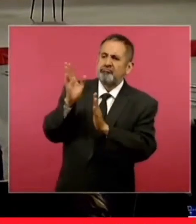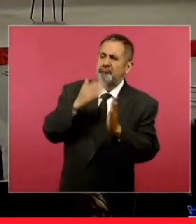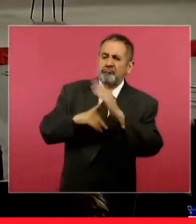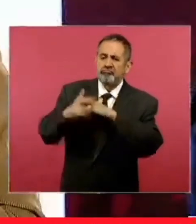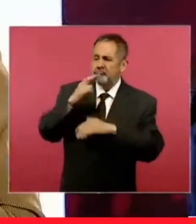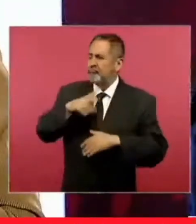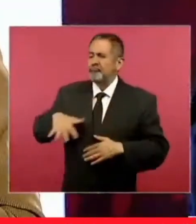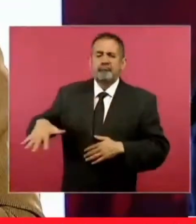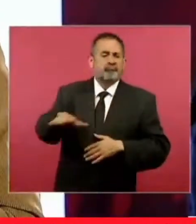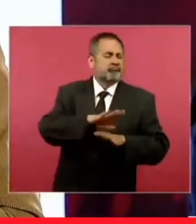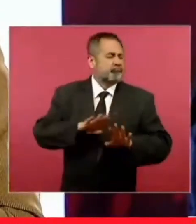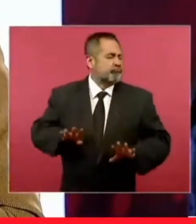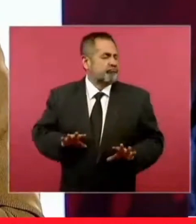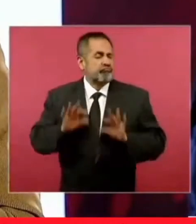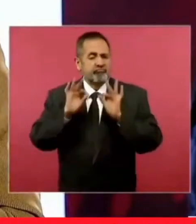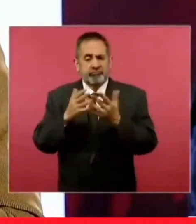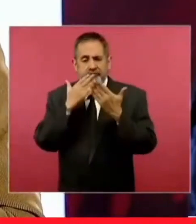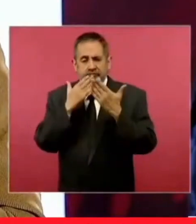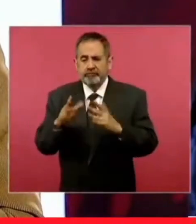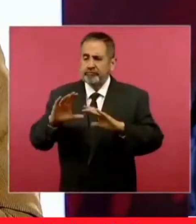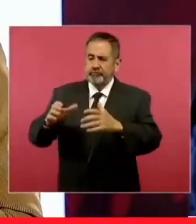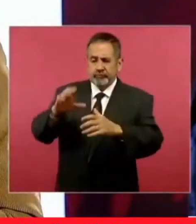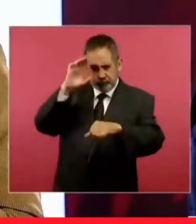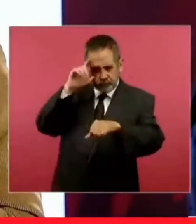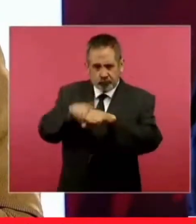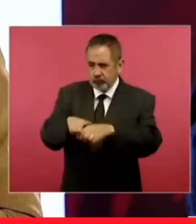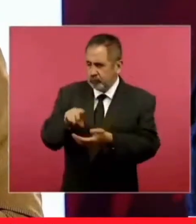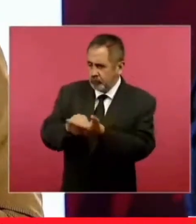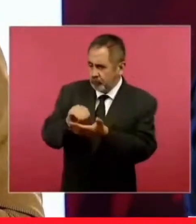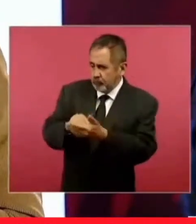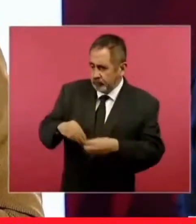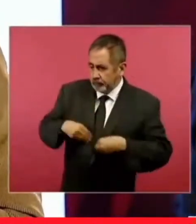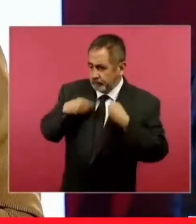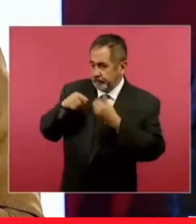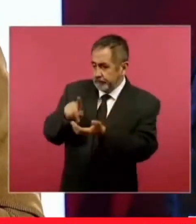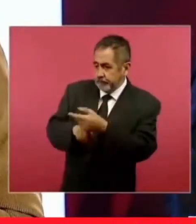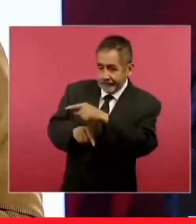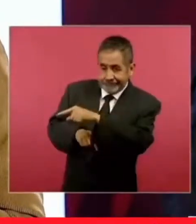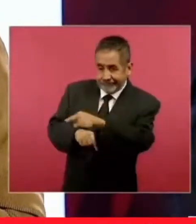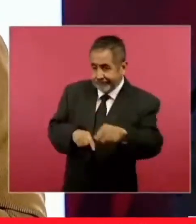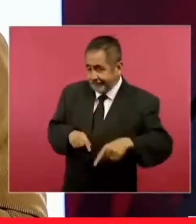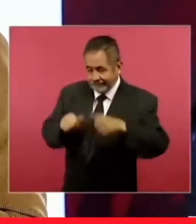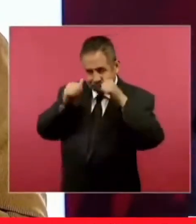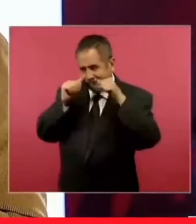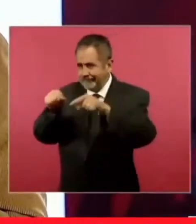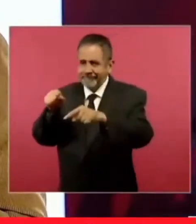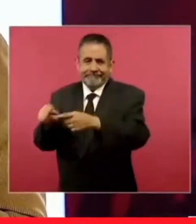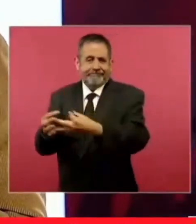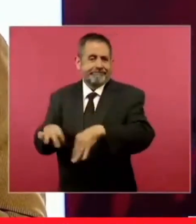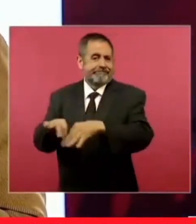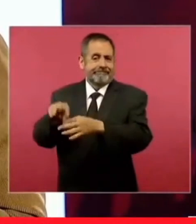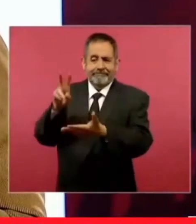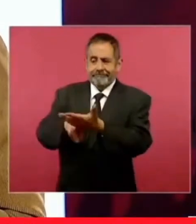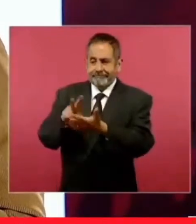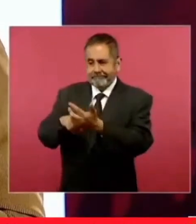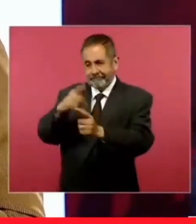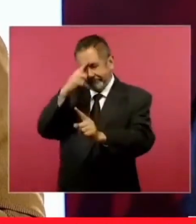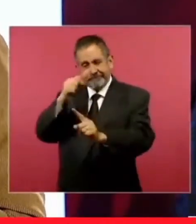para la población, para las culturas vivas que son el centro de nuestra atención